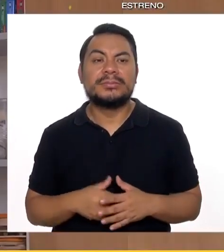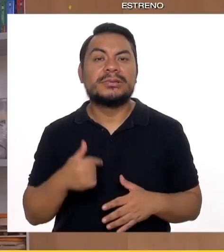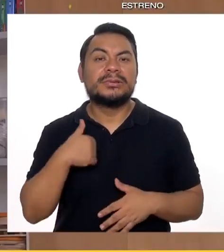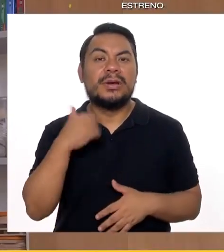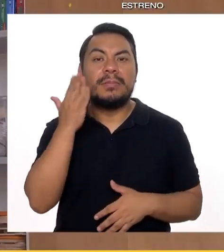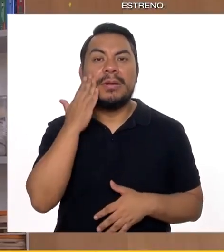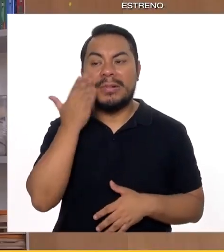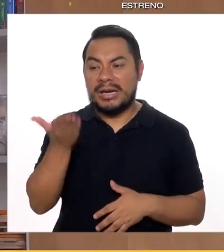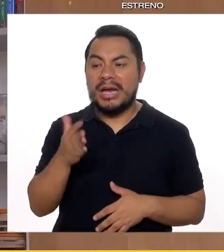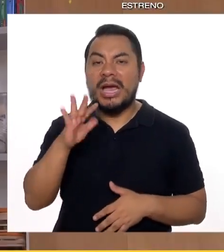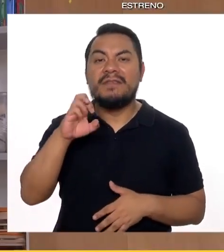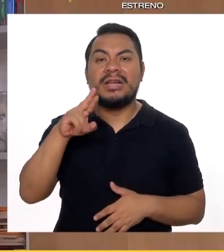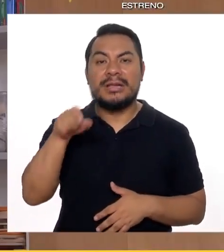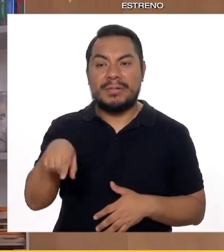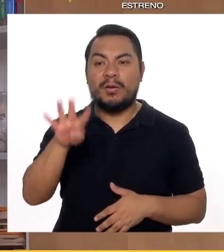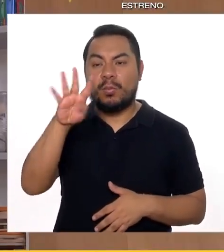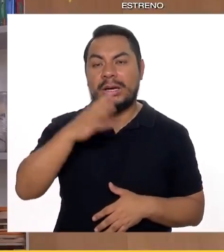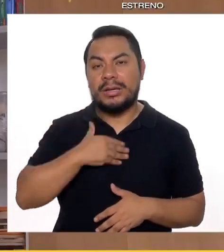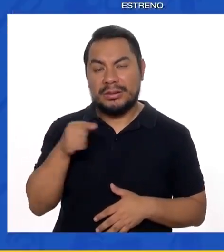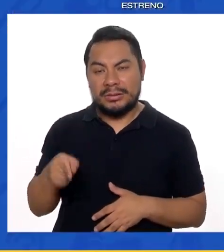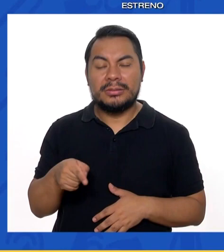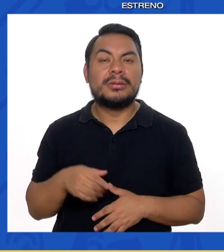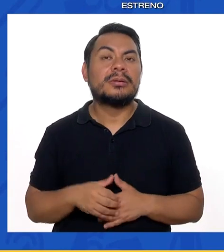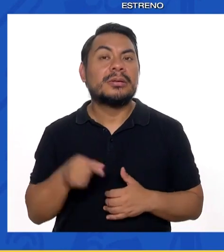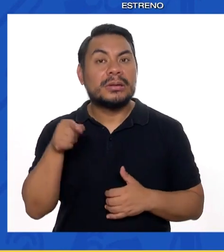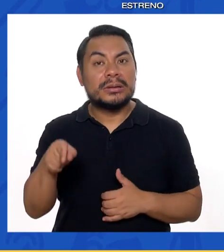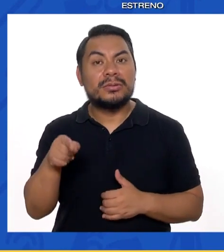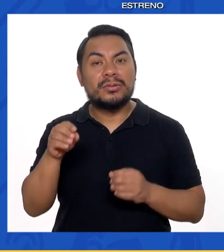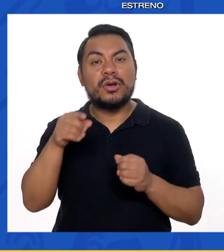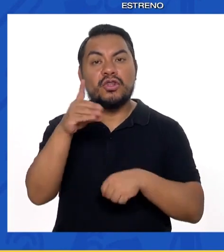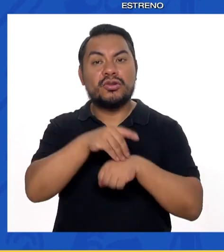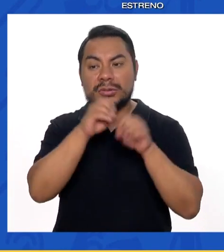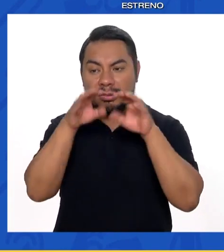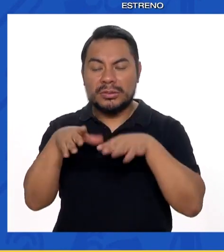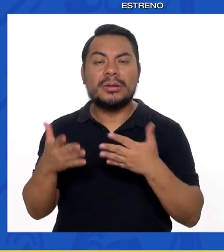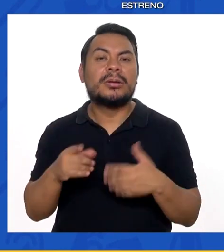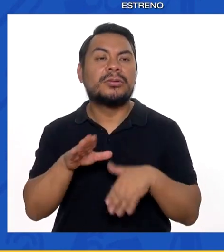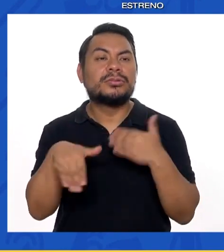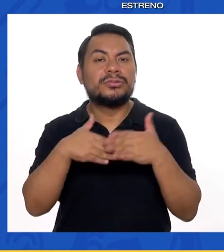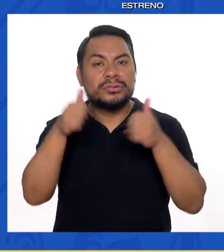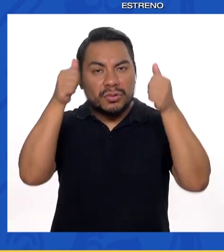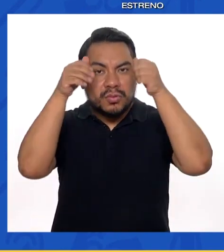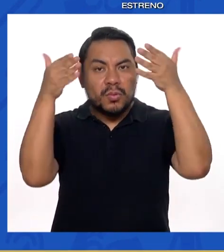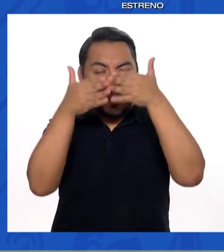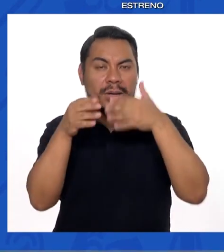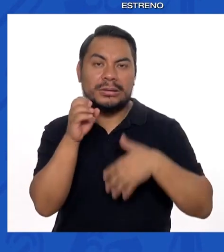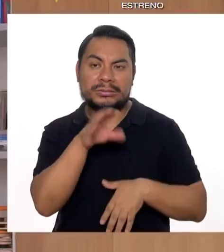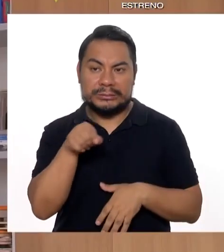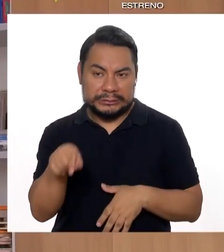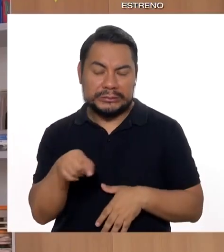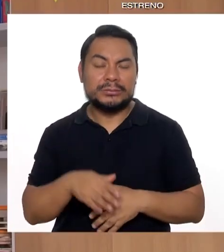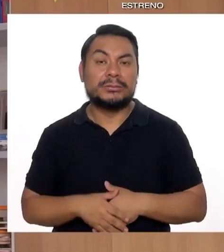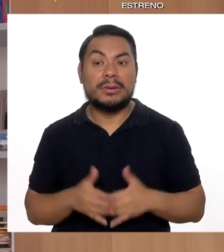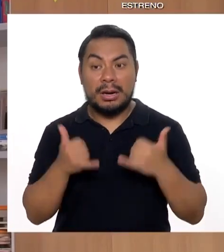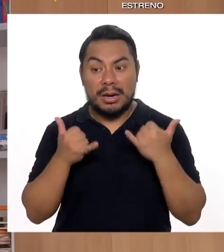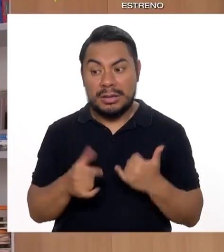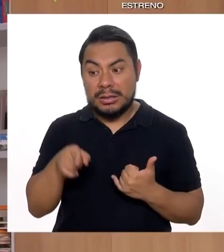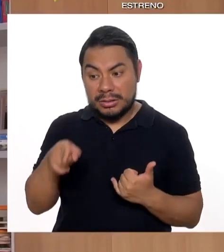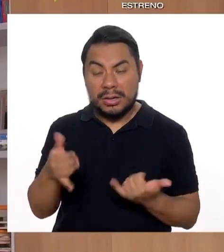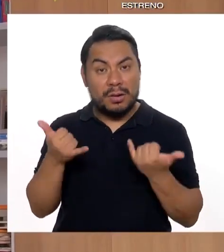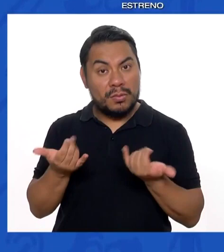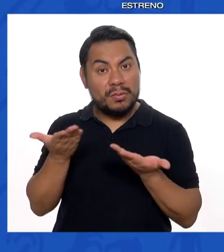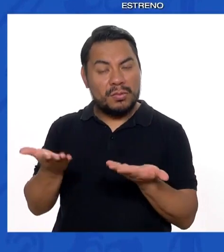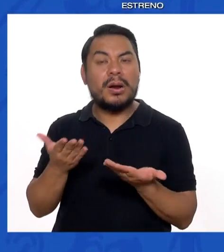Soy mamá de Felipe. Felipe tiene 4 años. Su diagnóstico es trastorno del espectro autista. Felipe actualmente